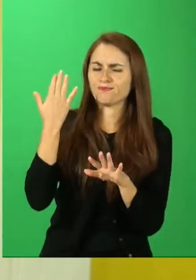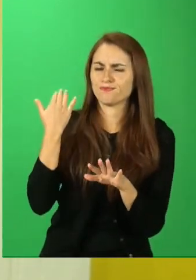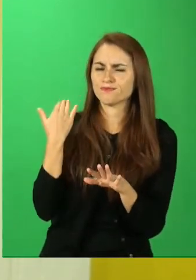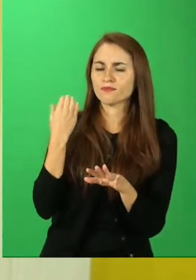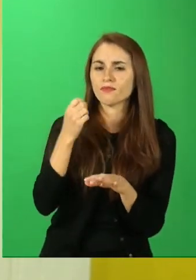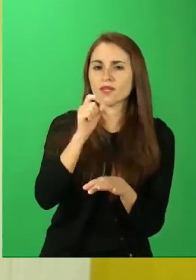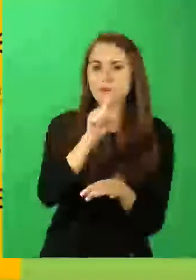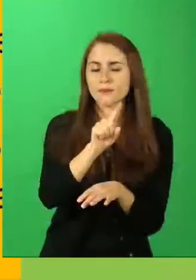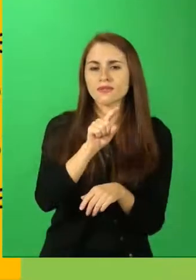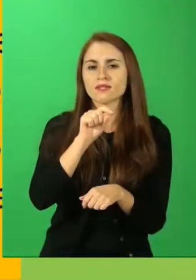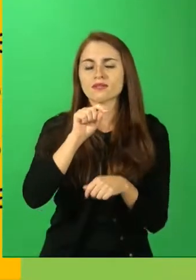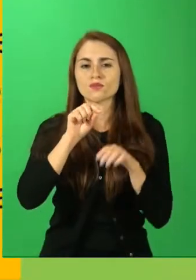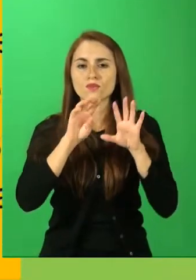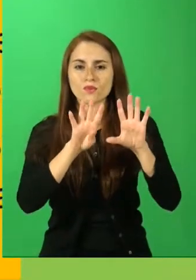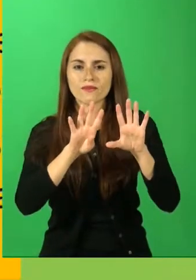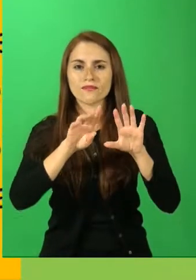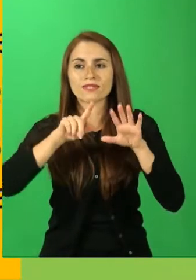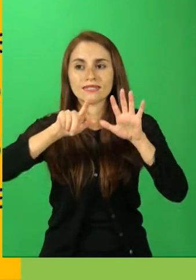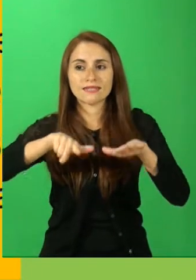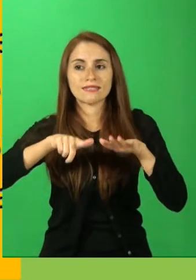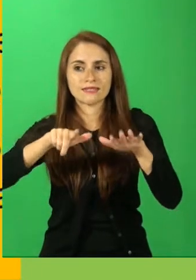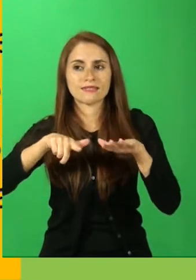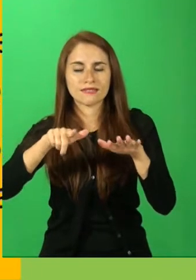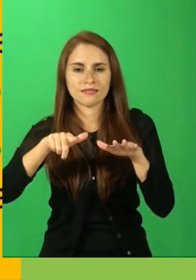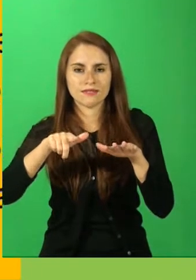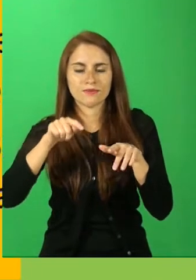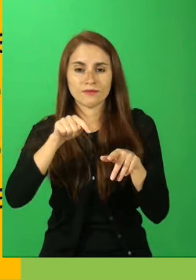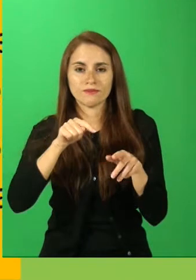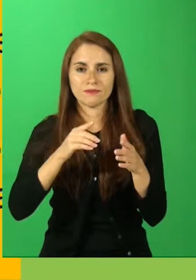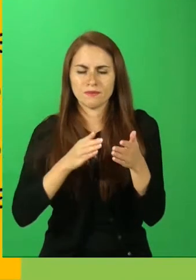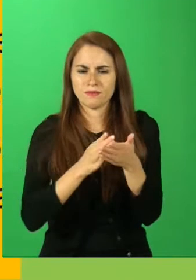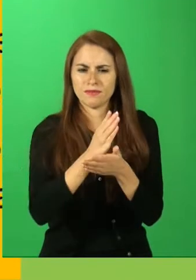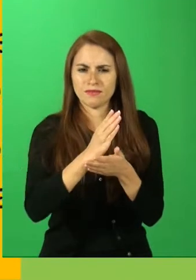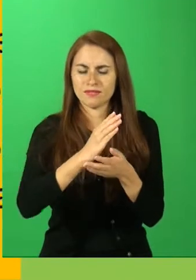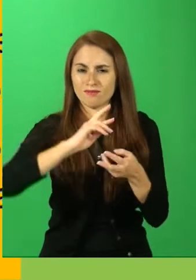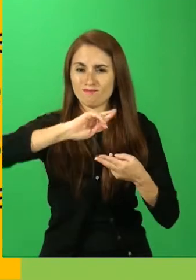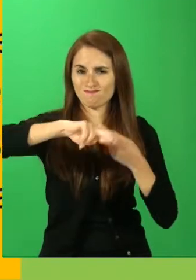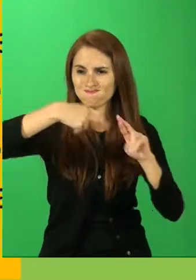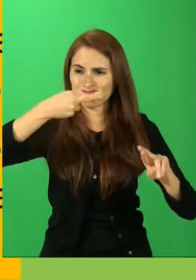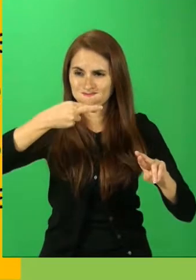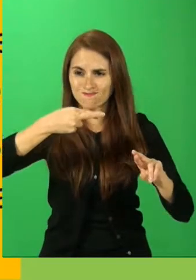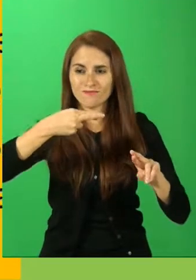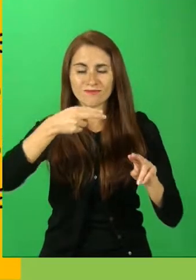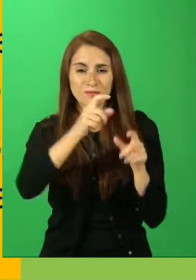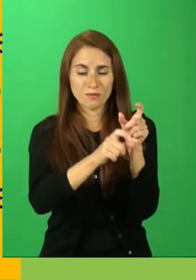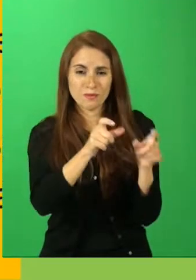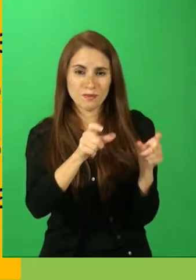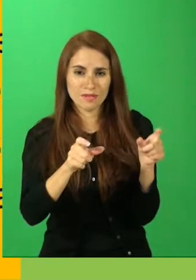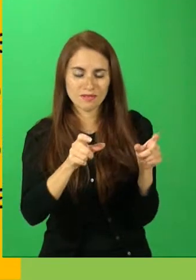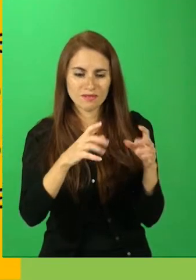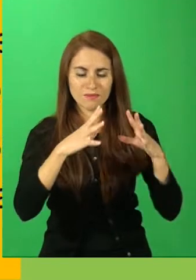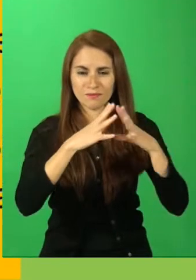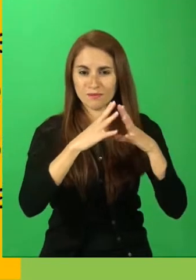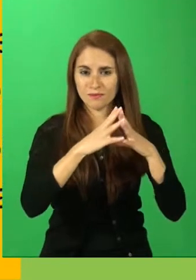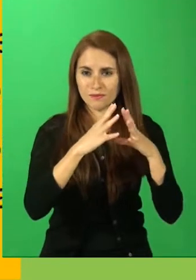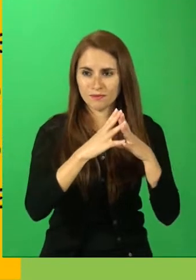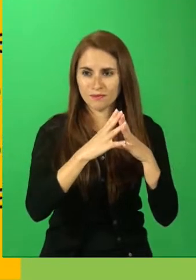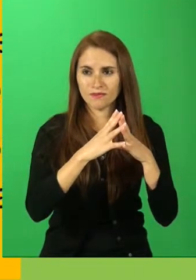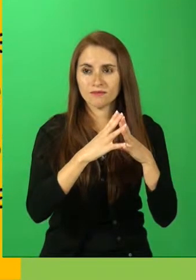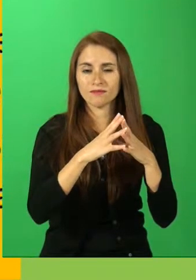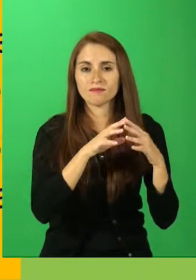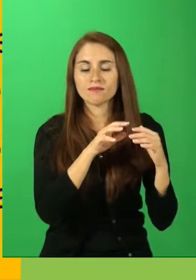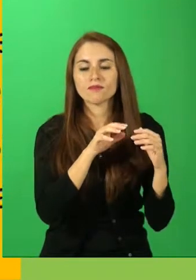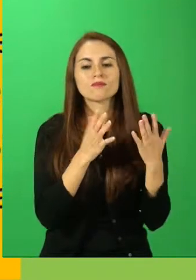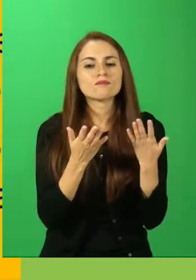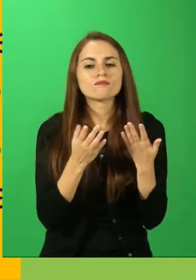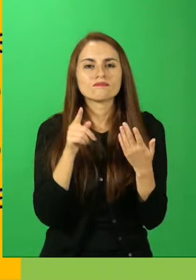el año 1917, cuando se produce una revuelta popular, una revuelta militar contra el